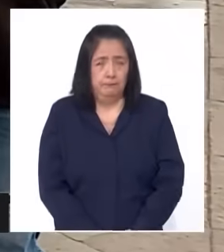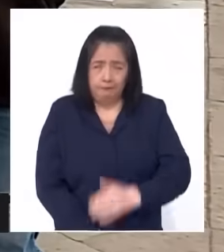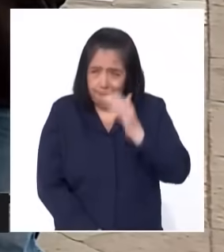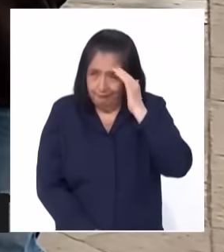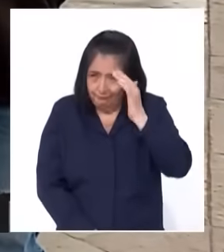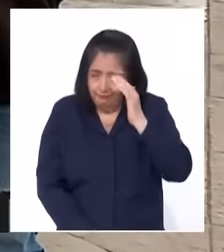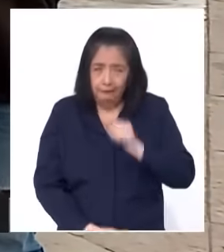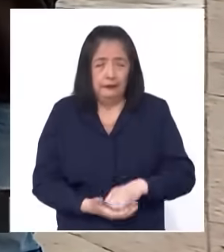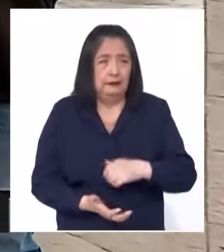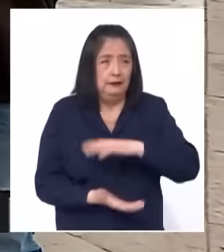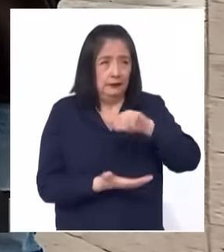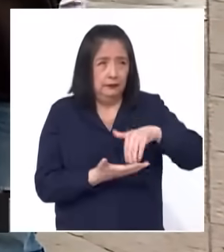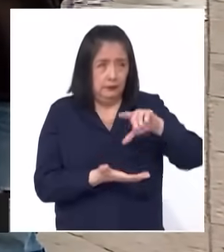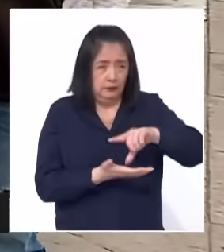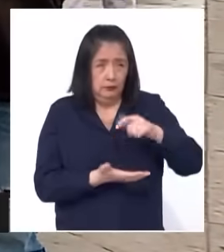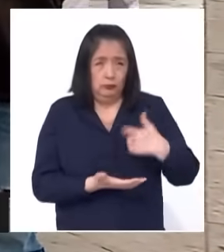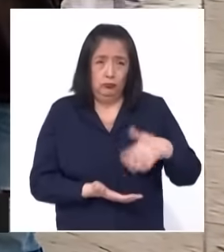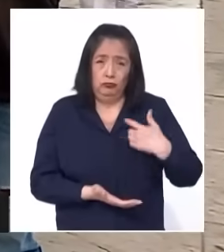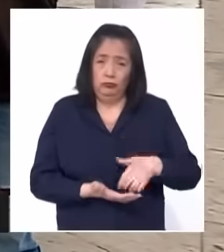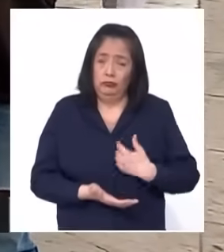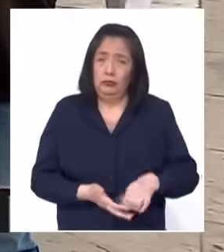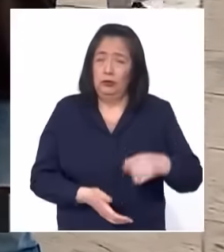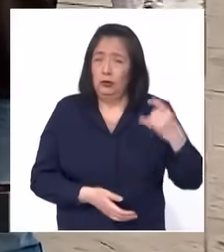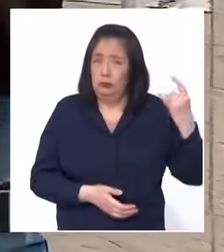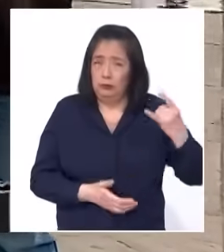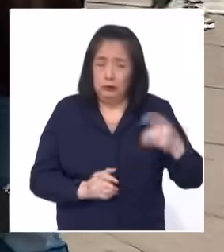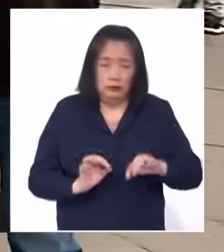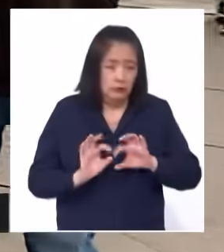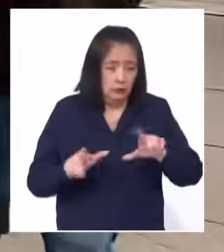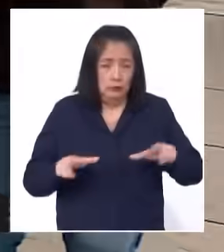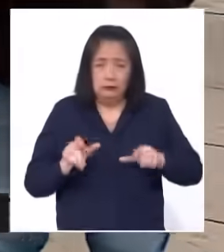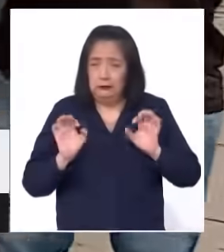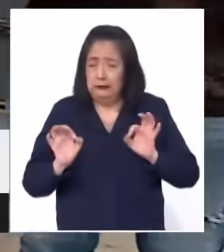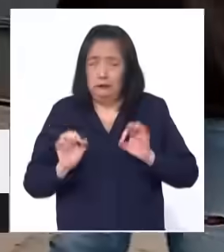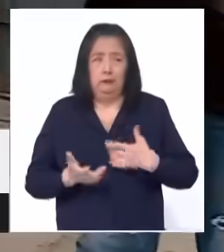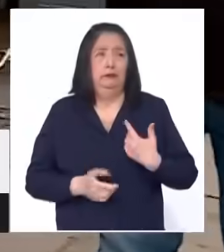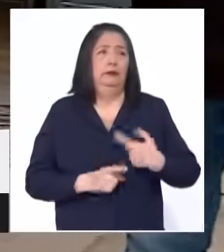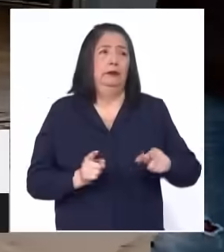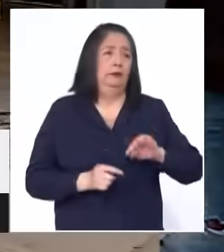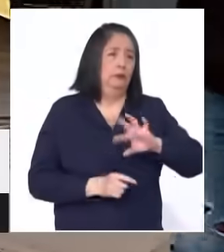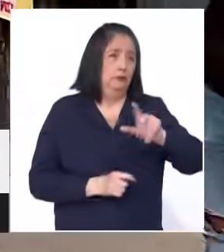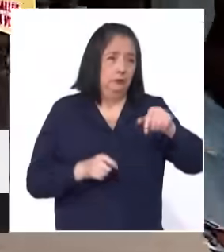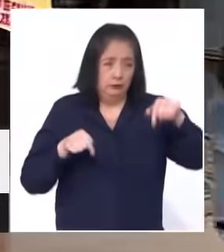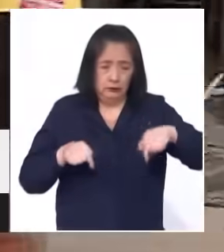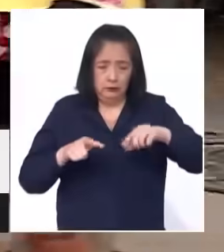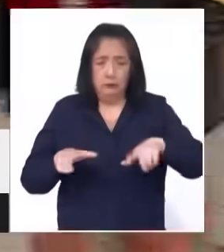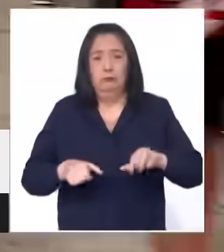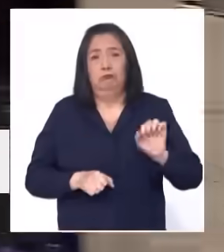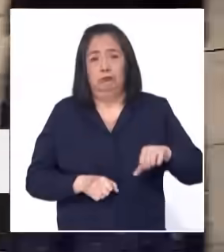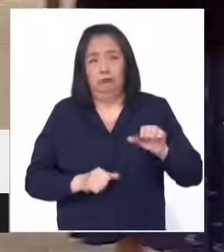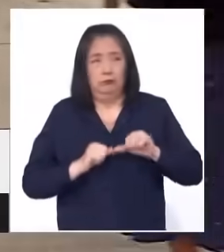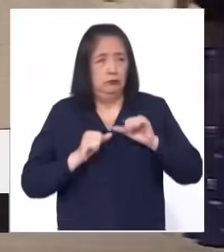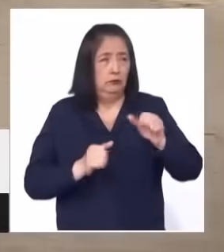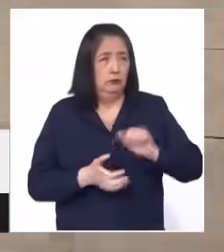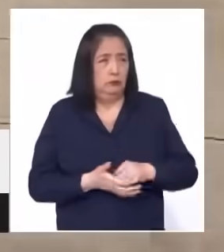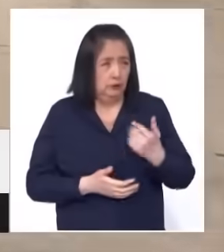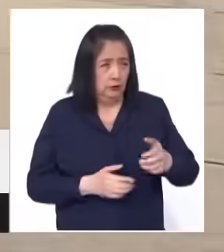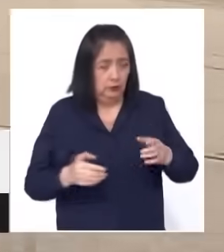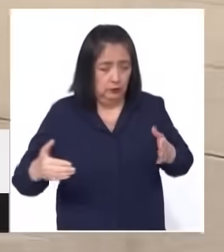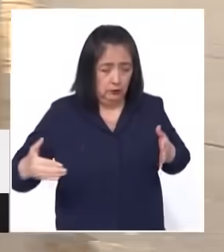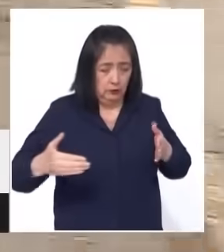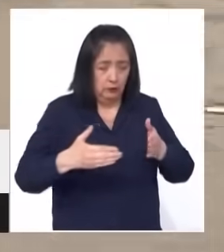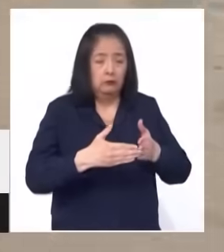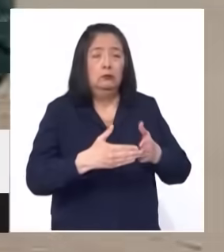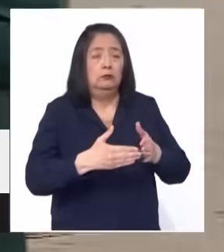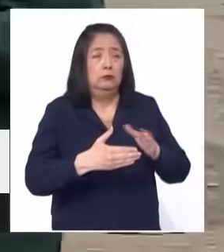Lorena, cercado de Lima está en estado de emergencia, sin embargo los asaltos en esta zona pues continúan, precisamente en el cruce de